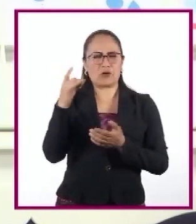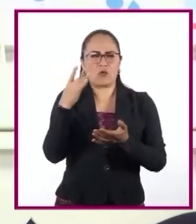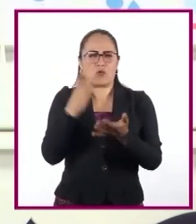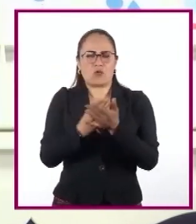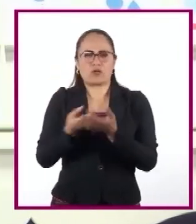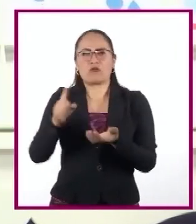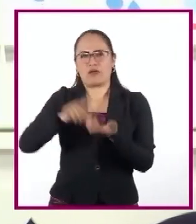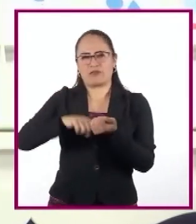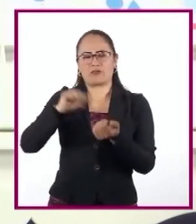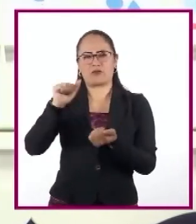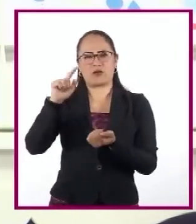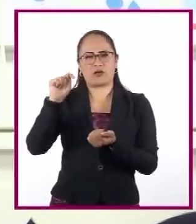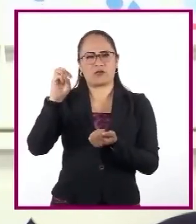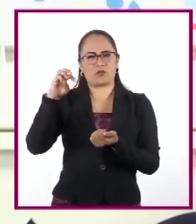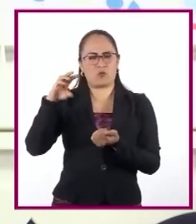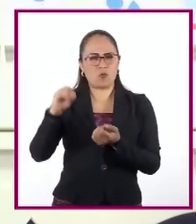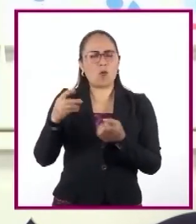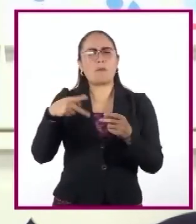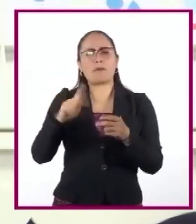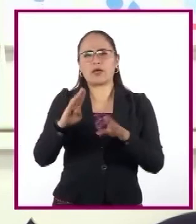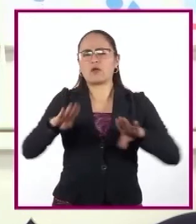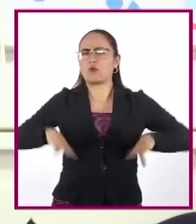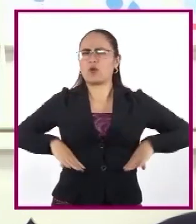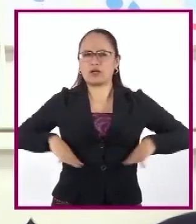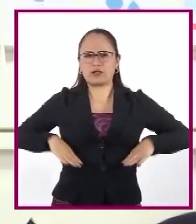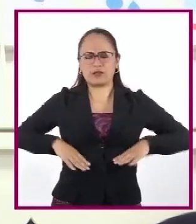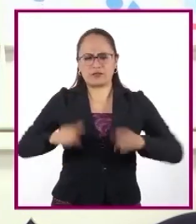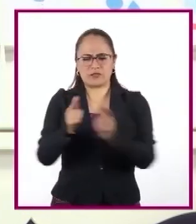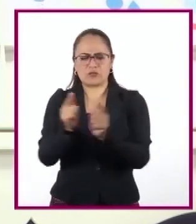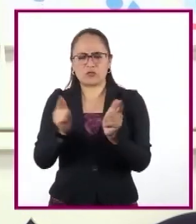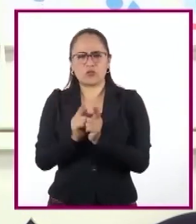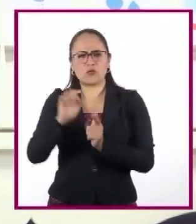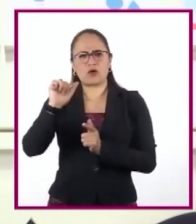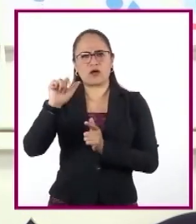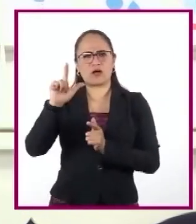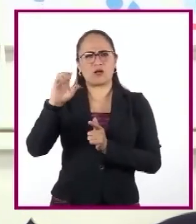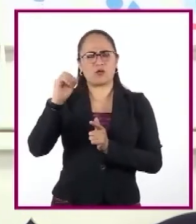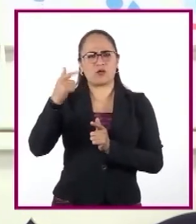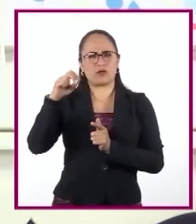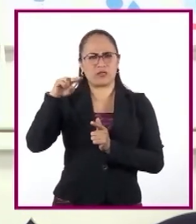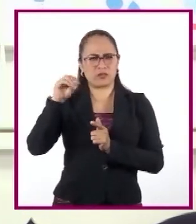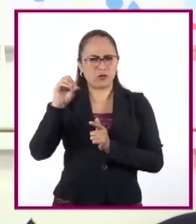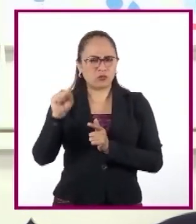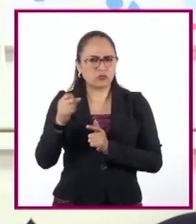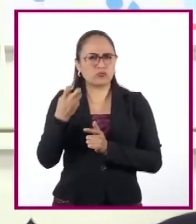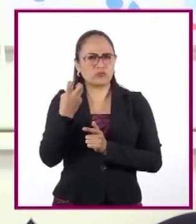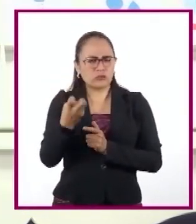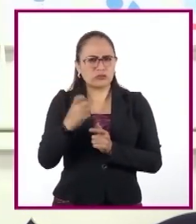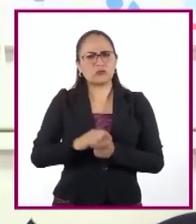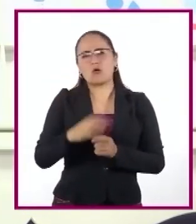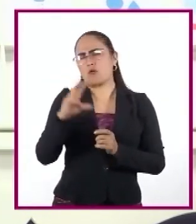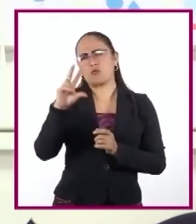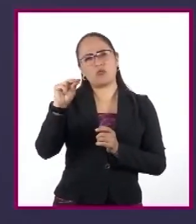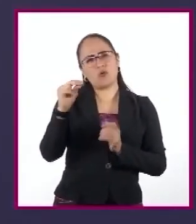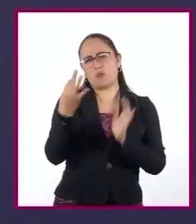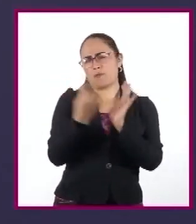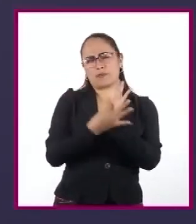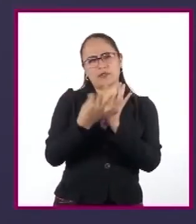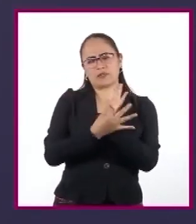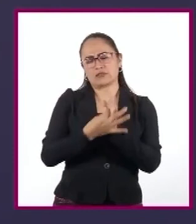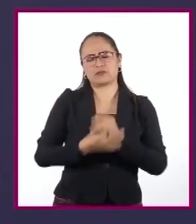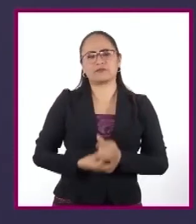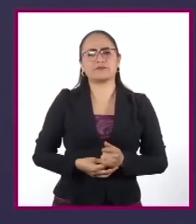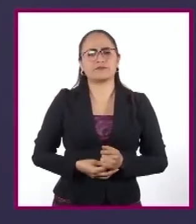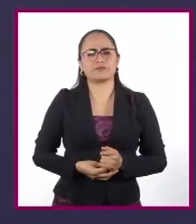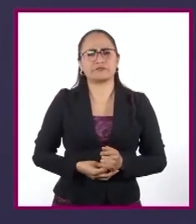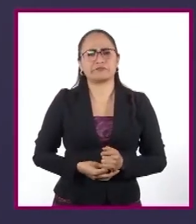No obstante, comparte propiedades químicas con el grupo de los halógenos, por lo que es considerado un no metal. Aunque